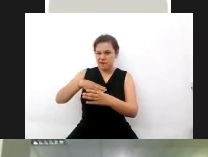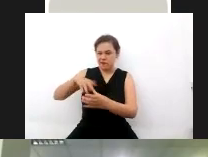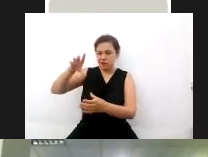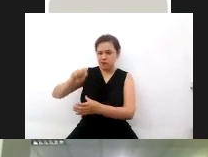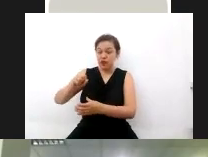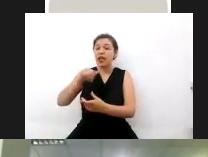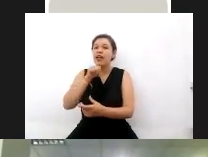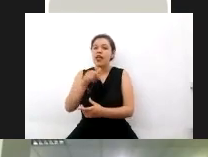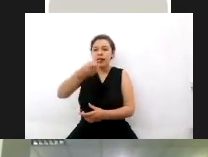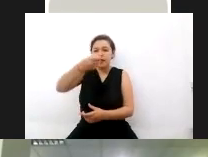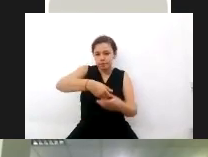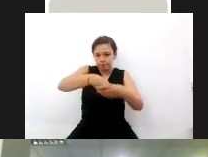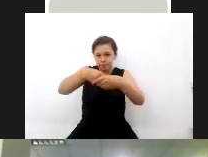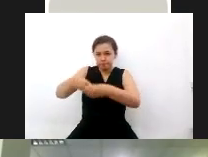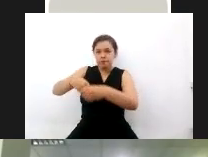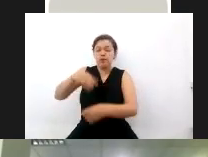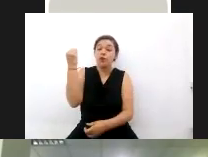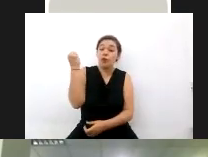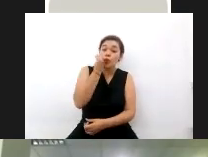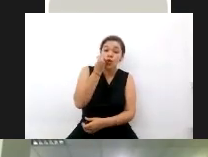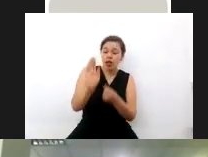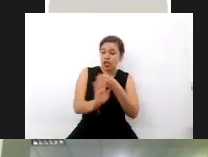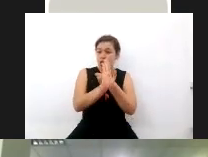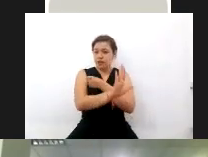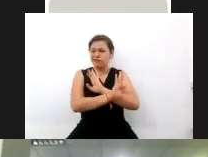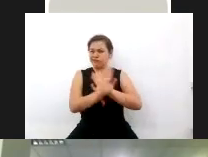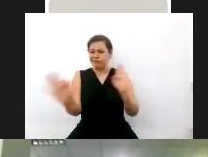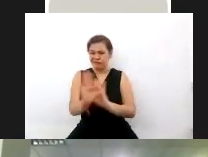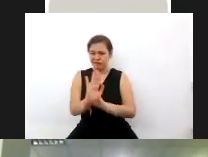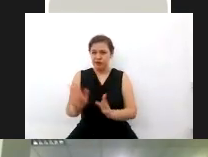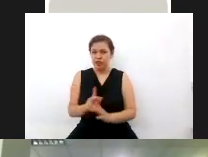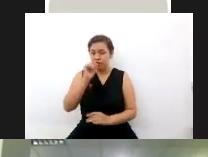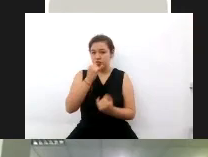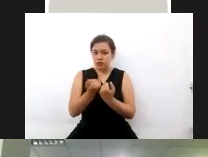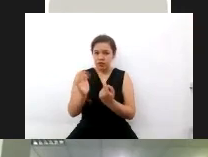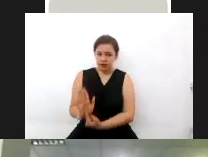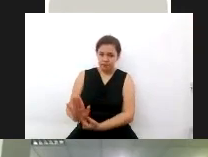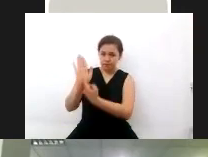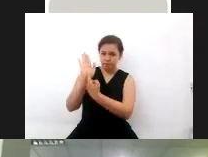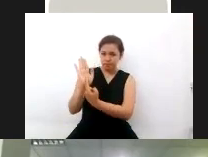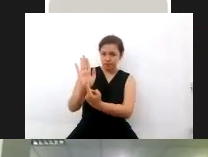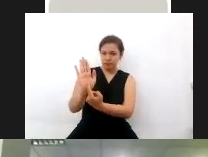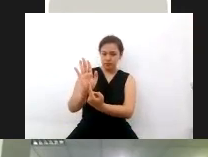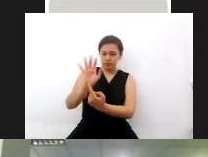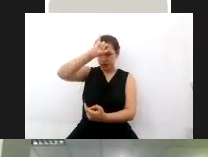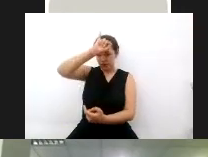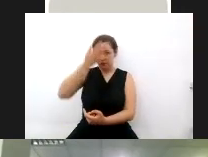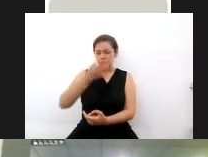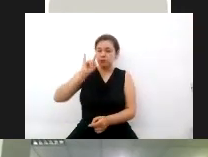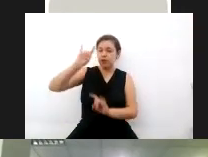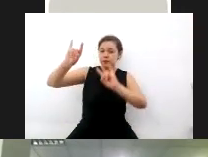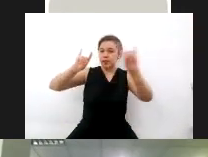de mano, de beso. Y aquí nuevamente les volvemos a presentar las señaléticas para el lavado